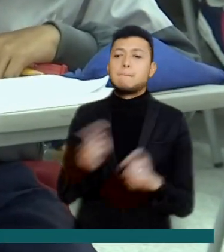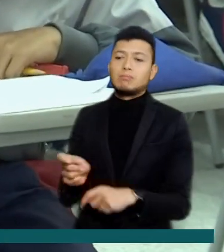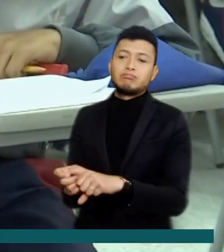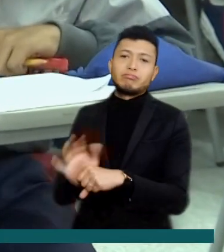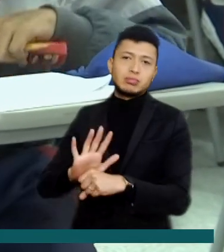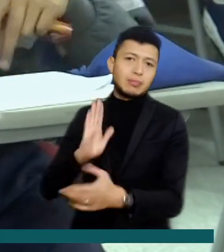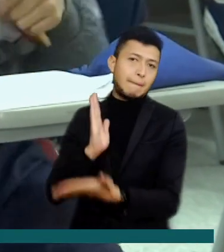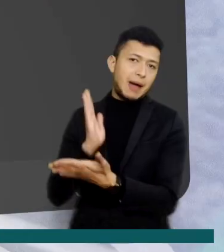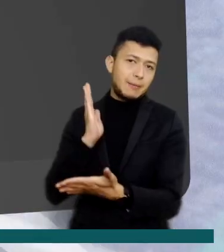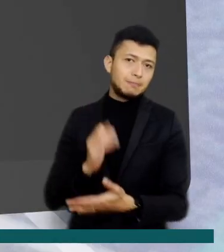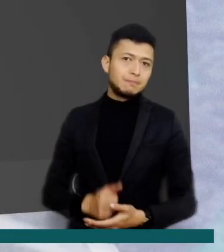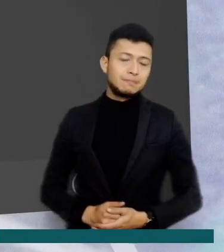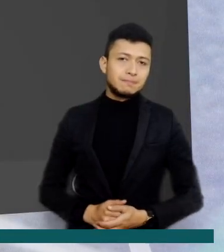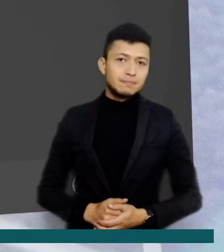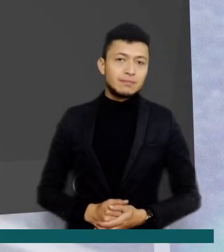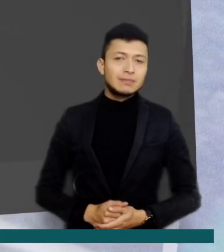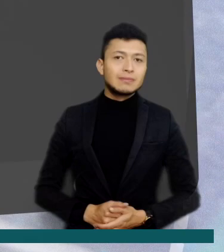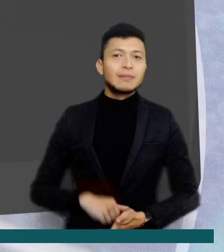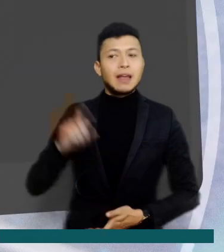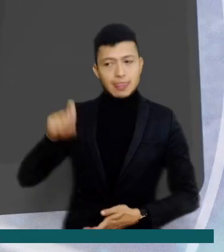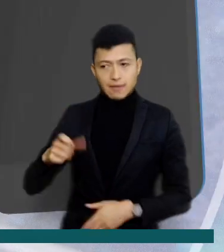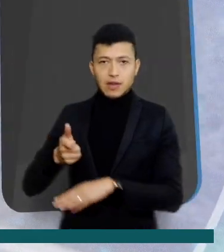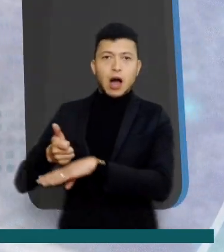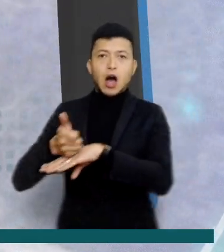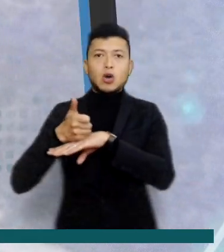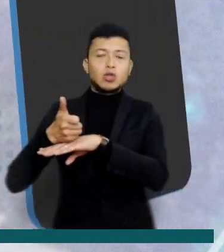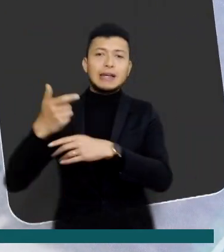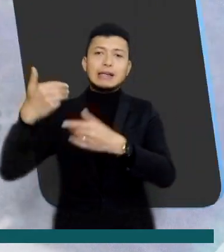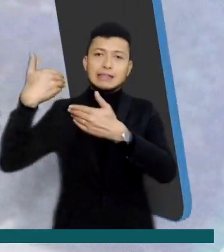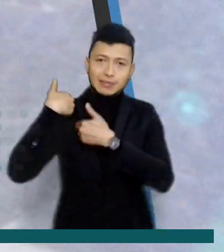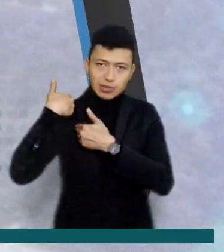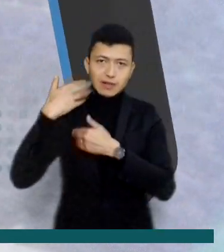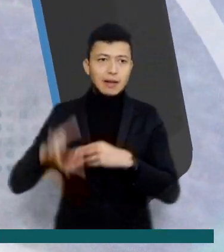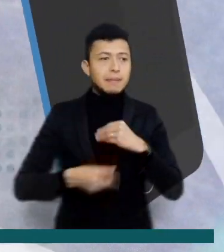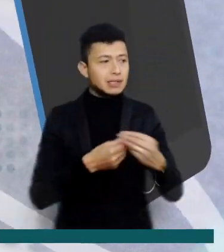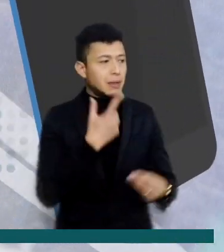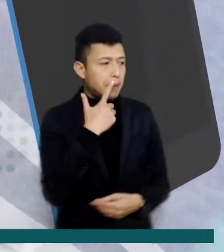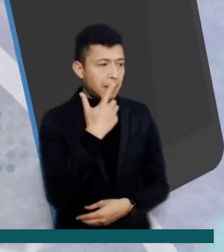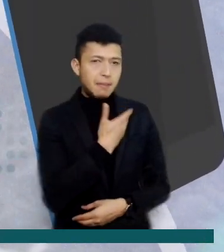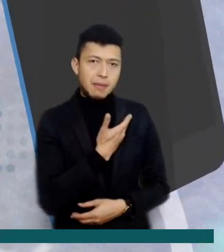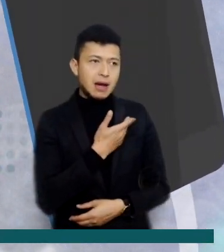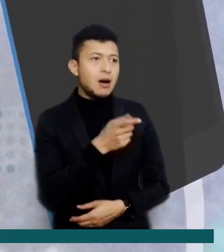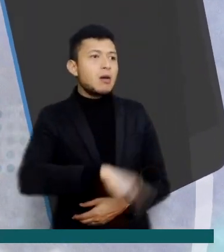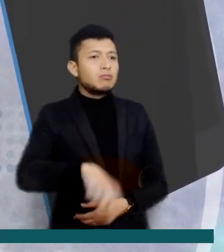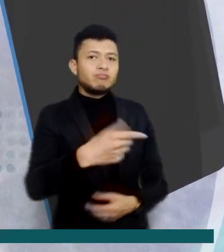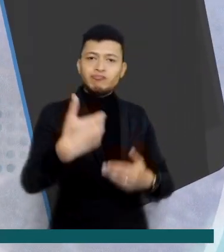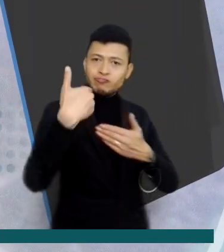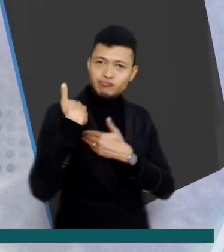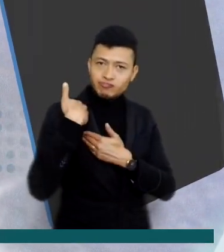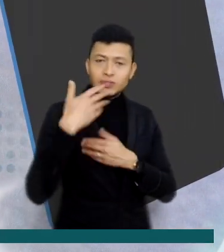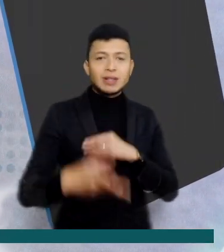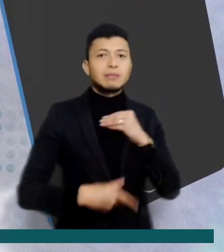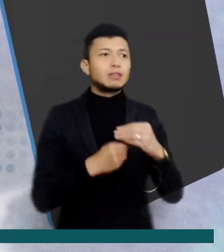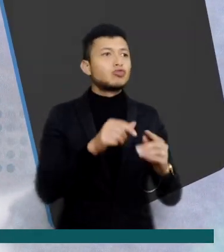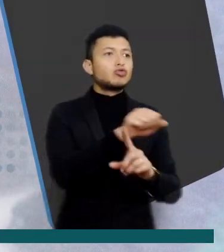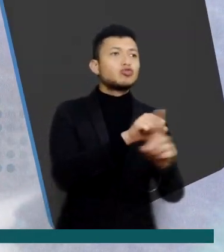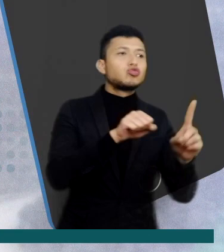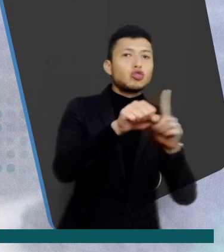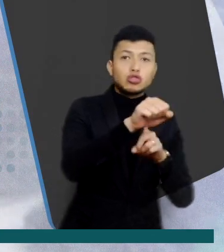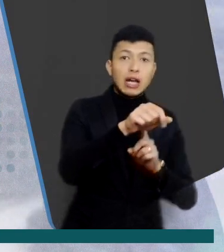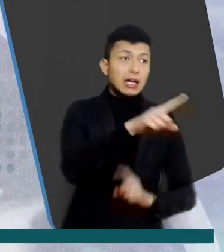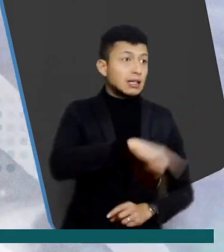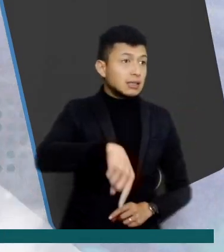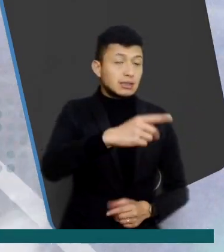de un contagio del virus. Es una responsabilidad de las autoridades, una responsabilidad de los padres de familia, una responsabilidad